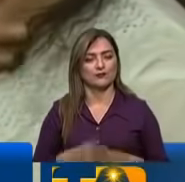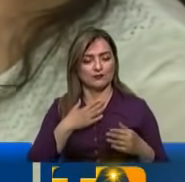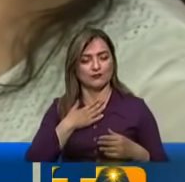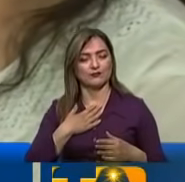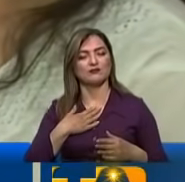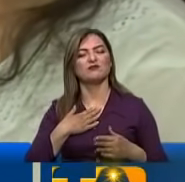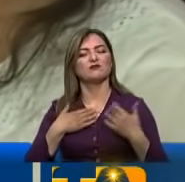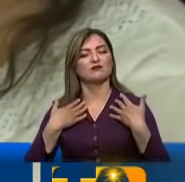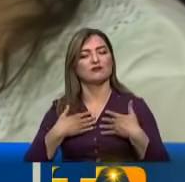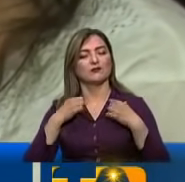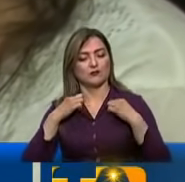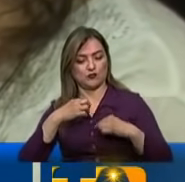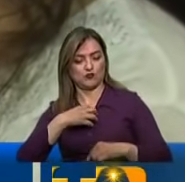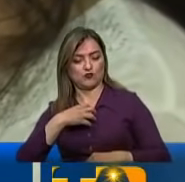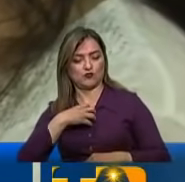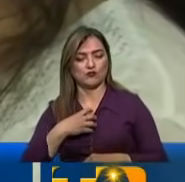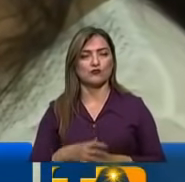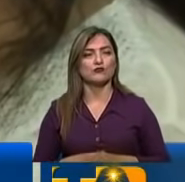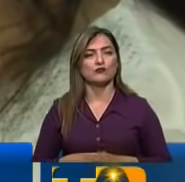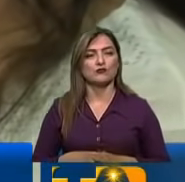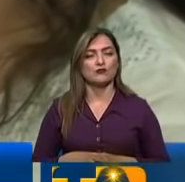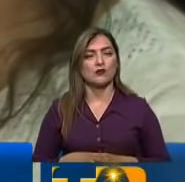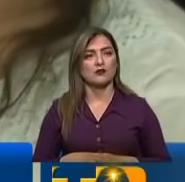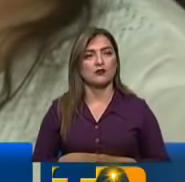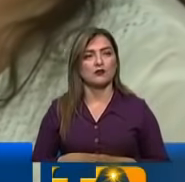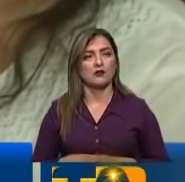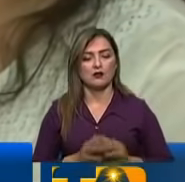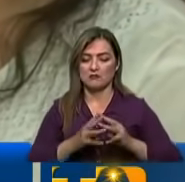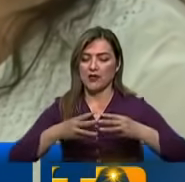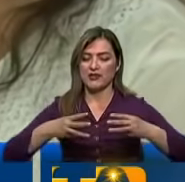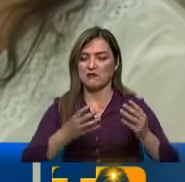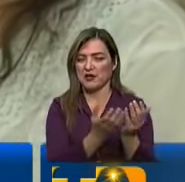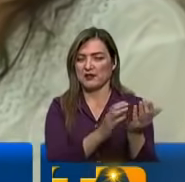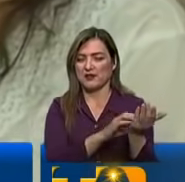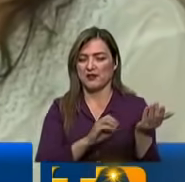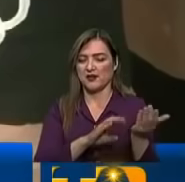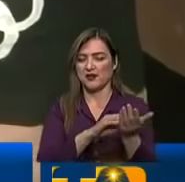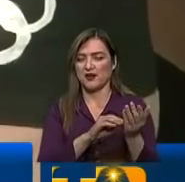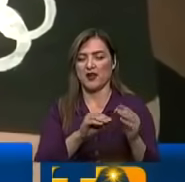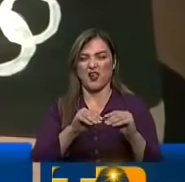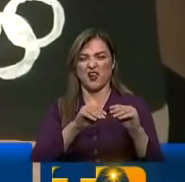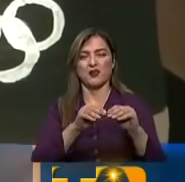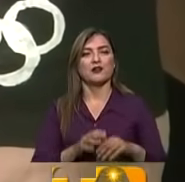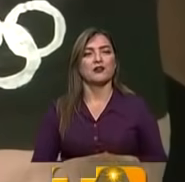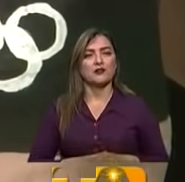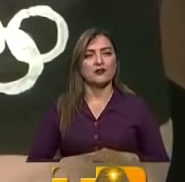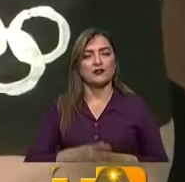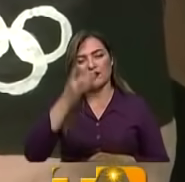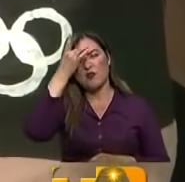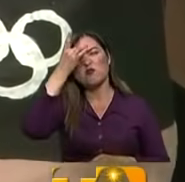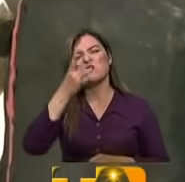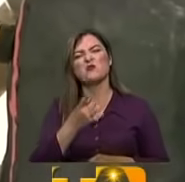respectiva medalla. Y sí, el material es reciclable, es biodegradable. Esta medida se adoptó para